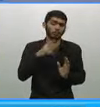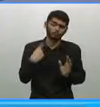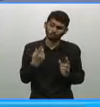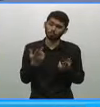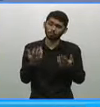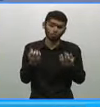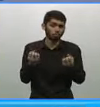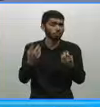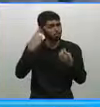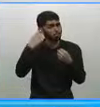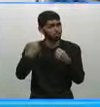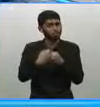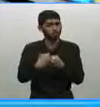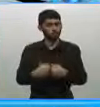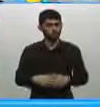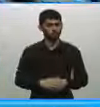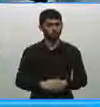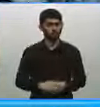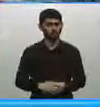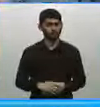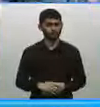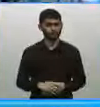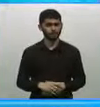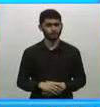de vista una negativa.